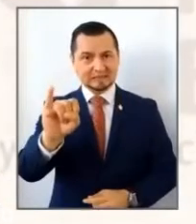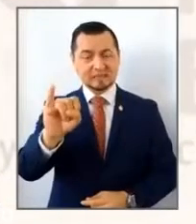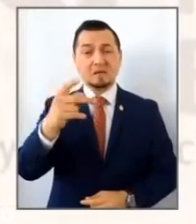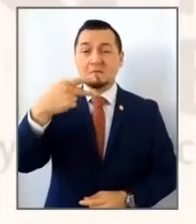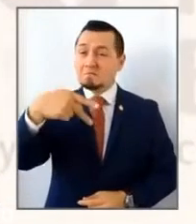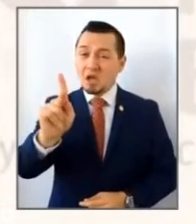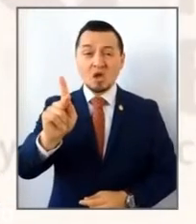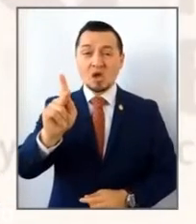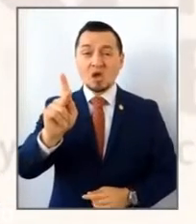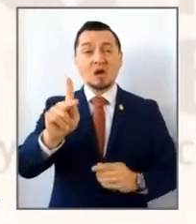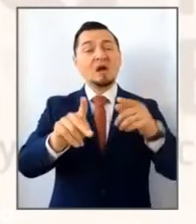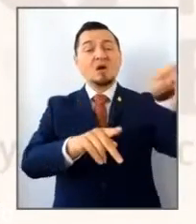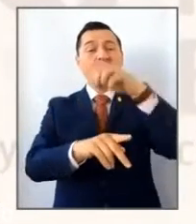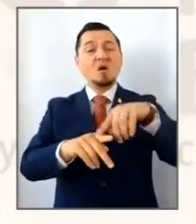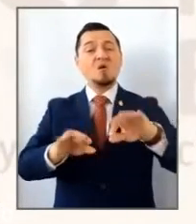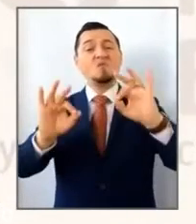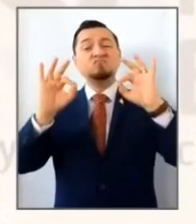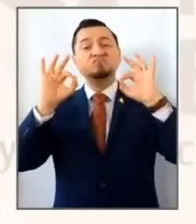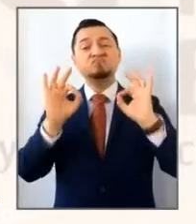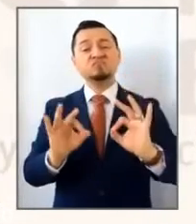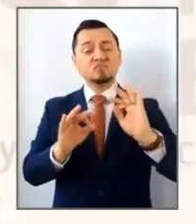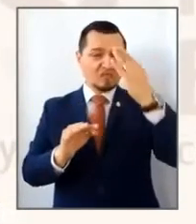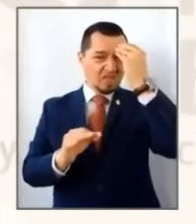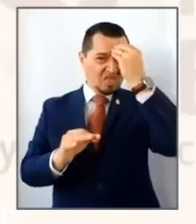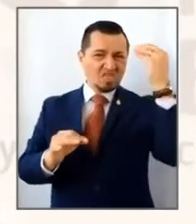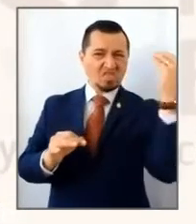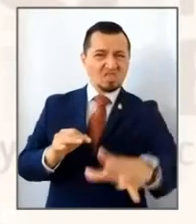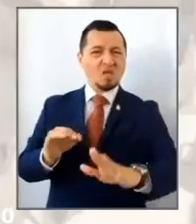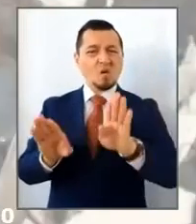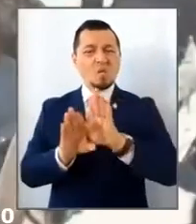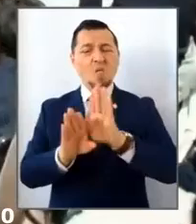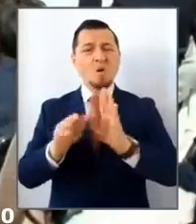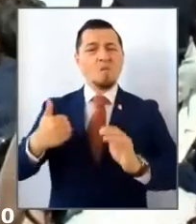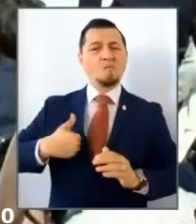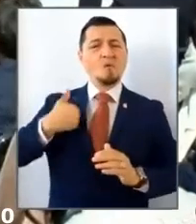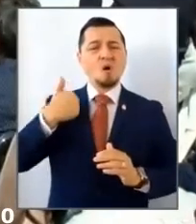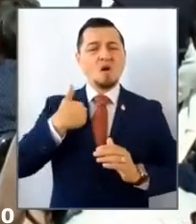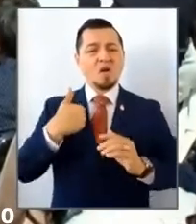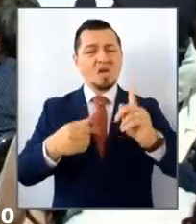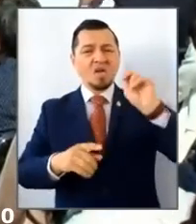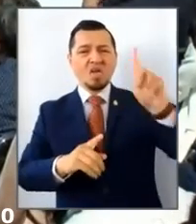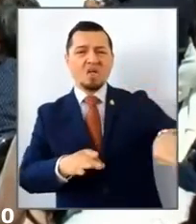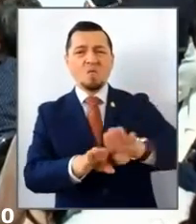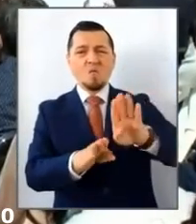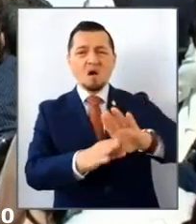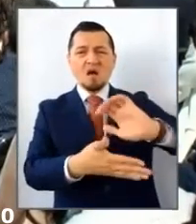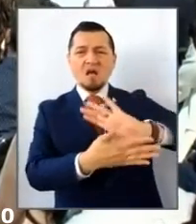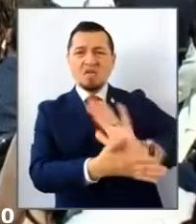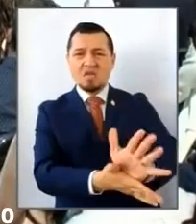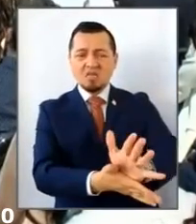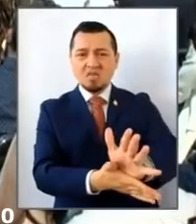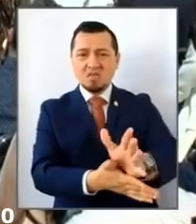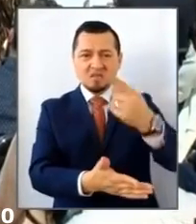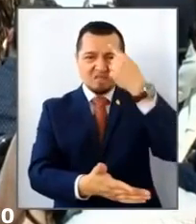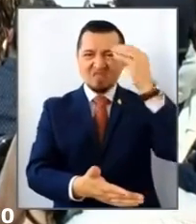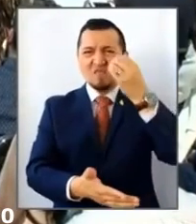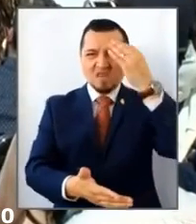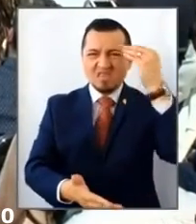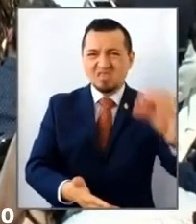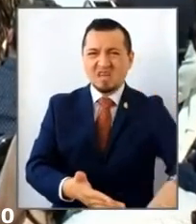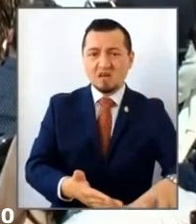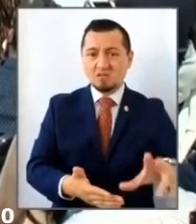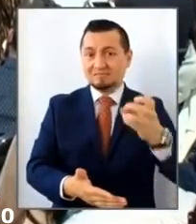pero ningún Estado libre y soberano que tenga un mínimo de dignidad puede seguir siendo parte de una